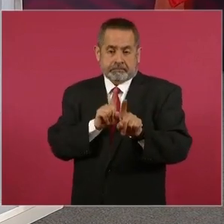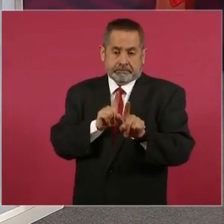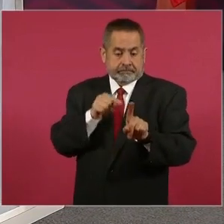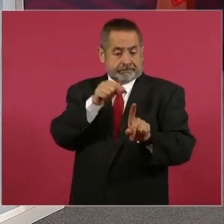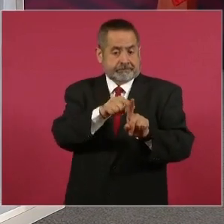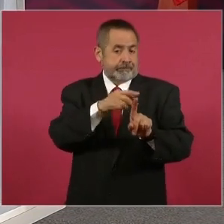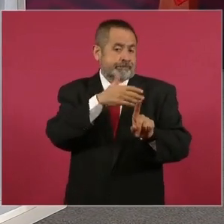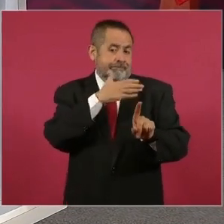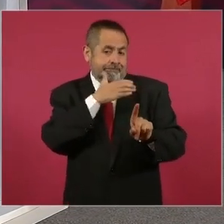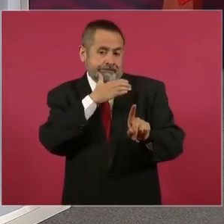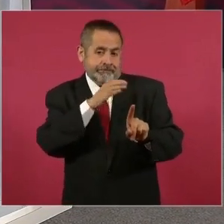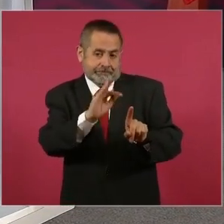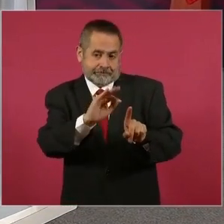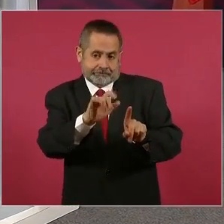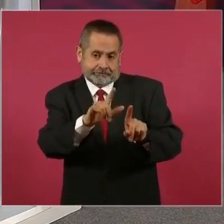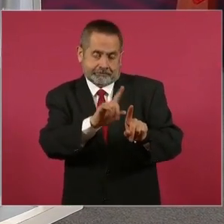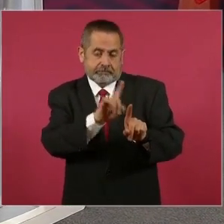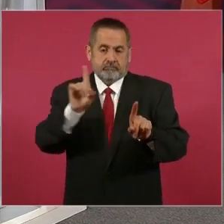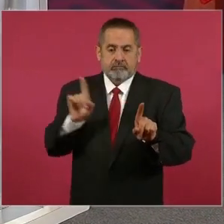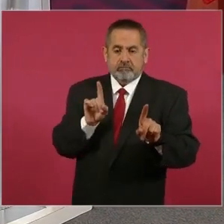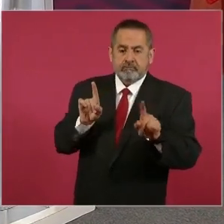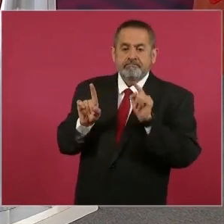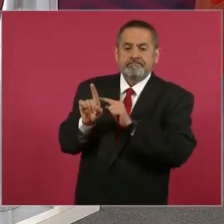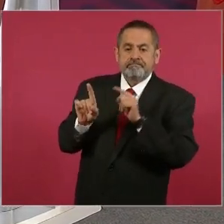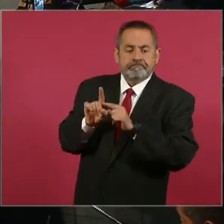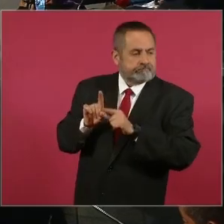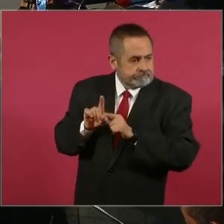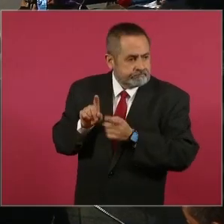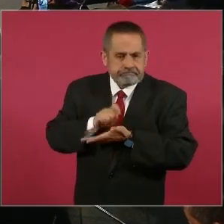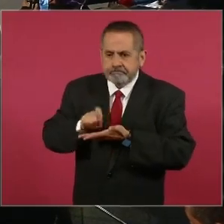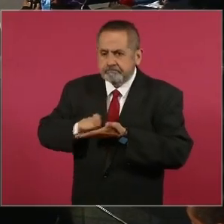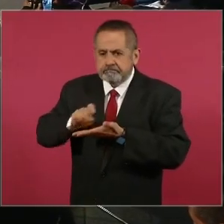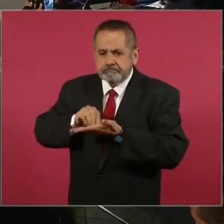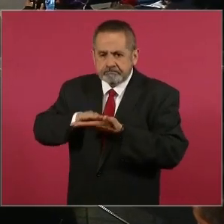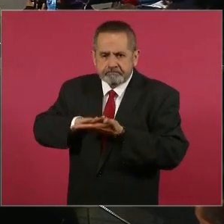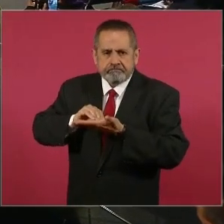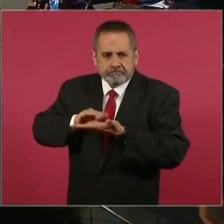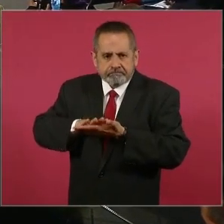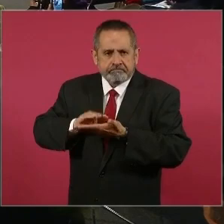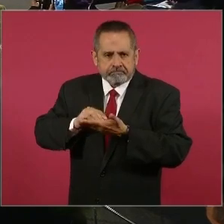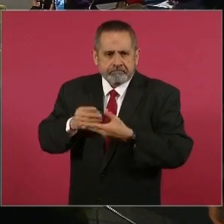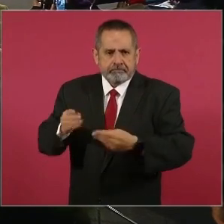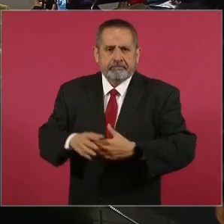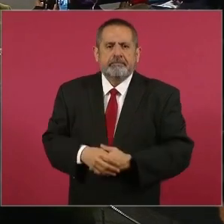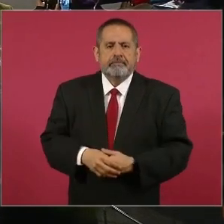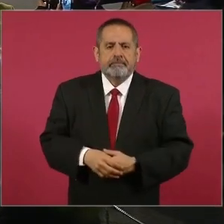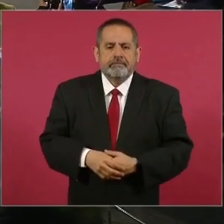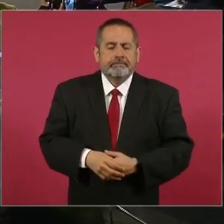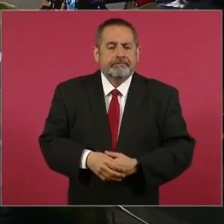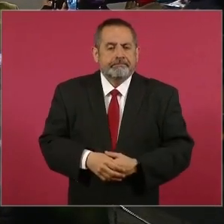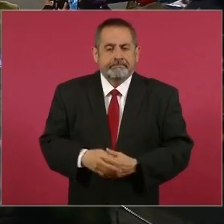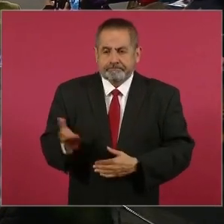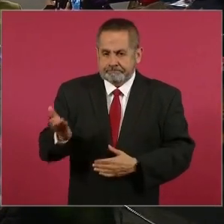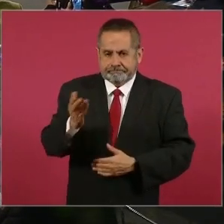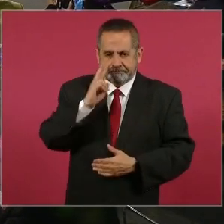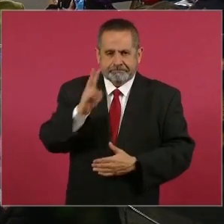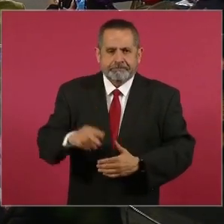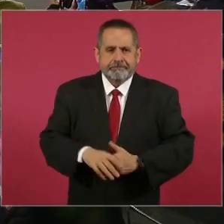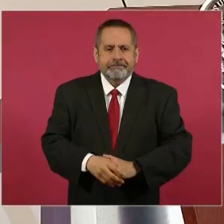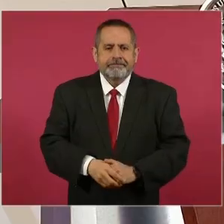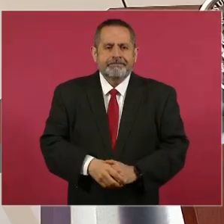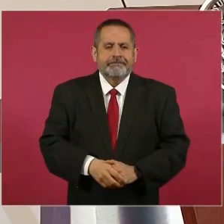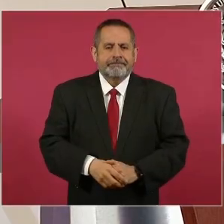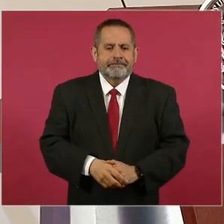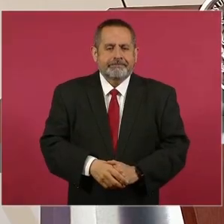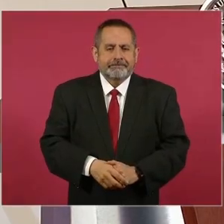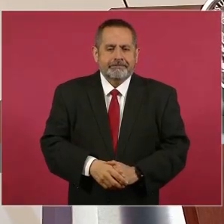Castro entonces Pues bueno aquí está el libro Gracias presidente sea